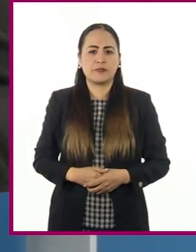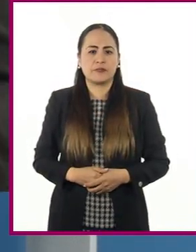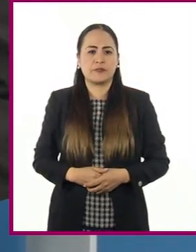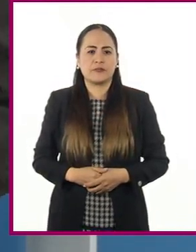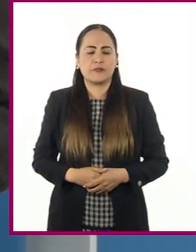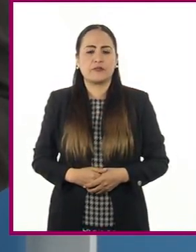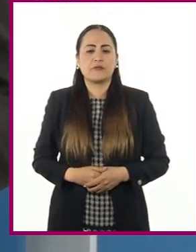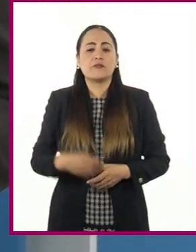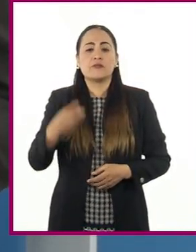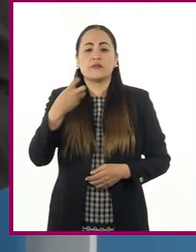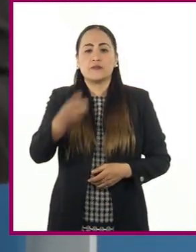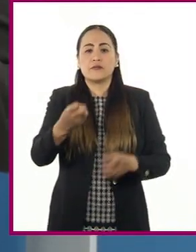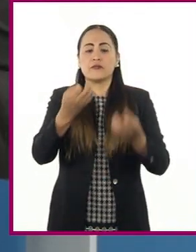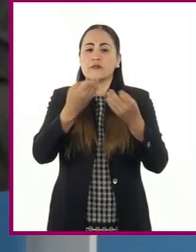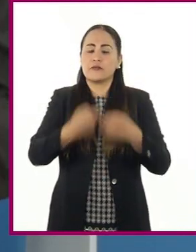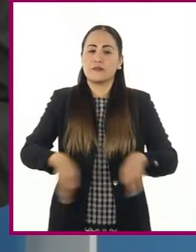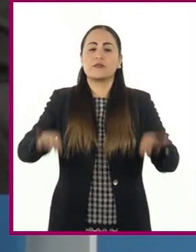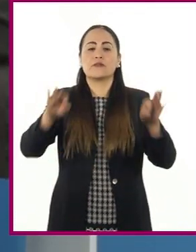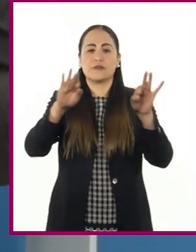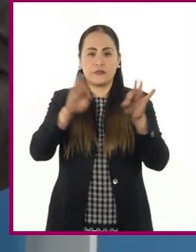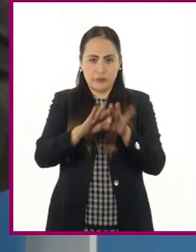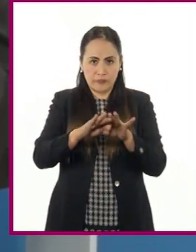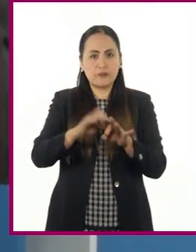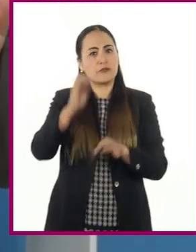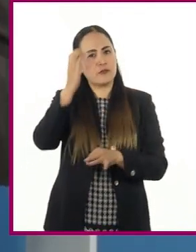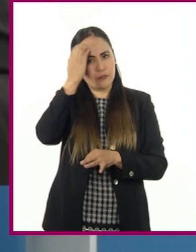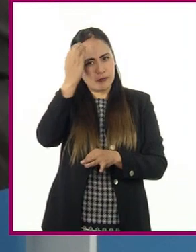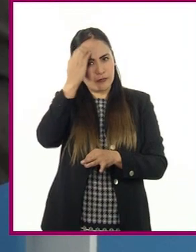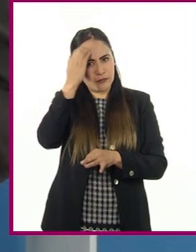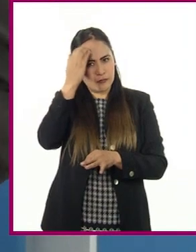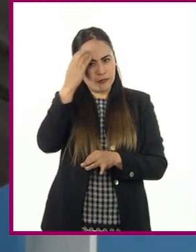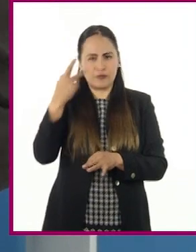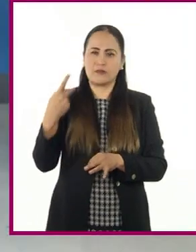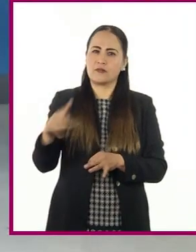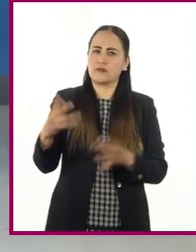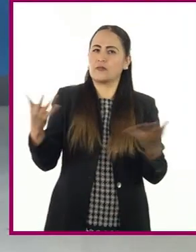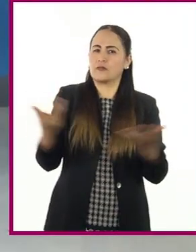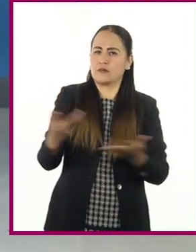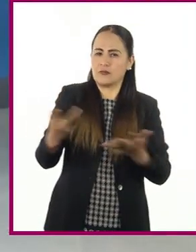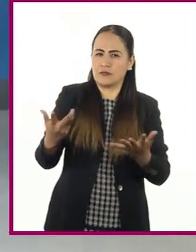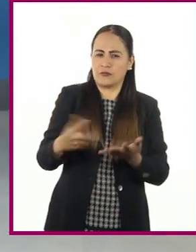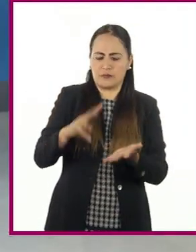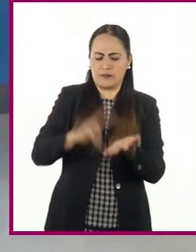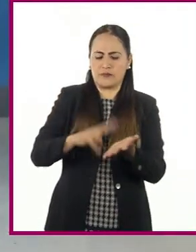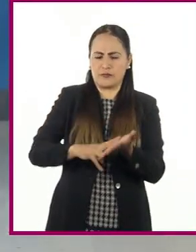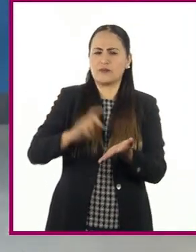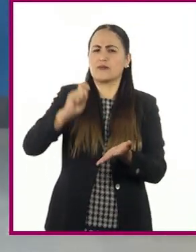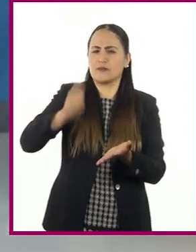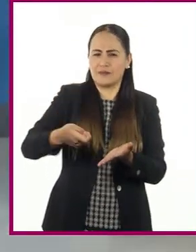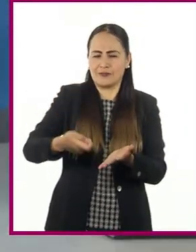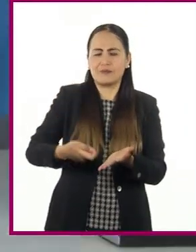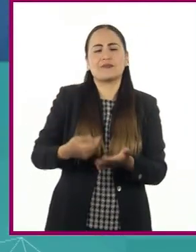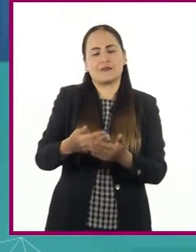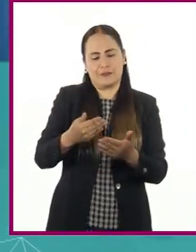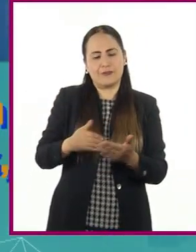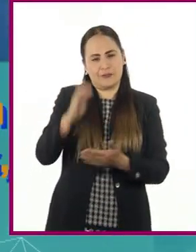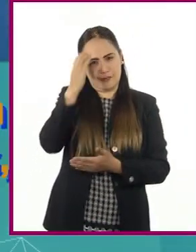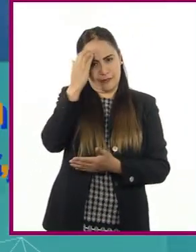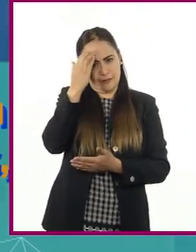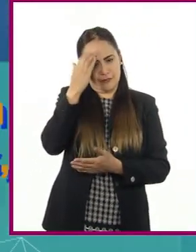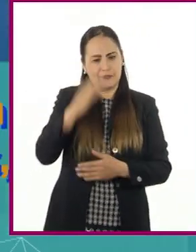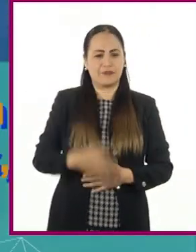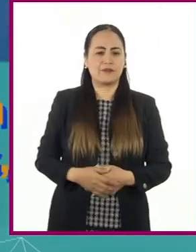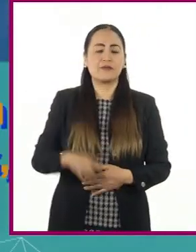es importante conocer los valores que rigen su práctica. Muy bien, maestra. Entonces,